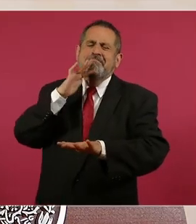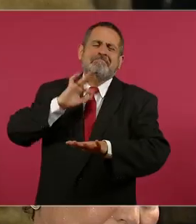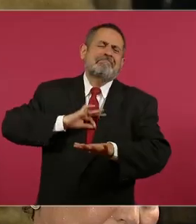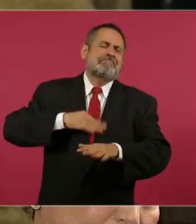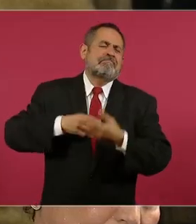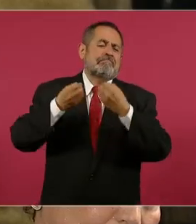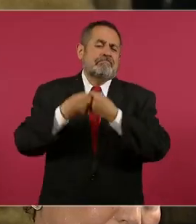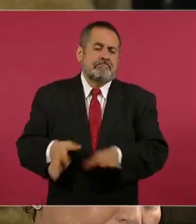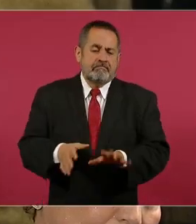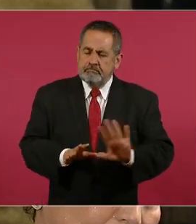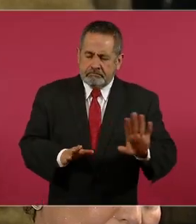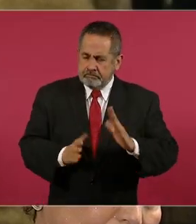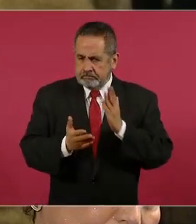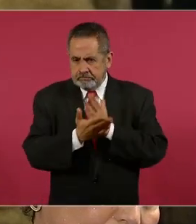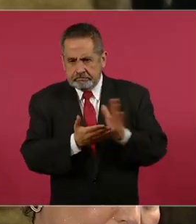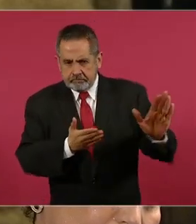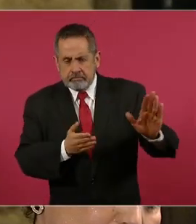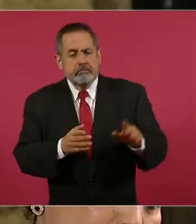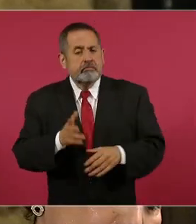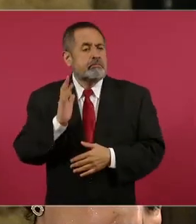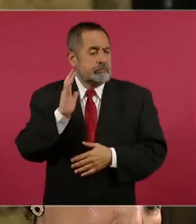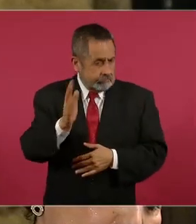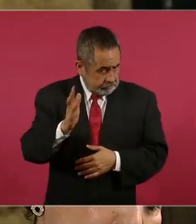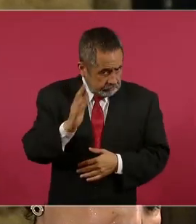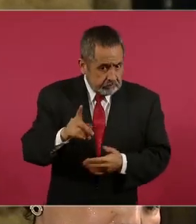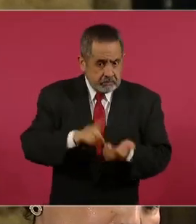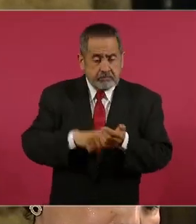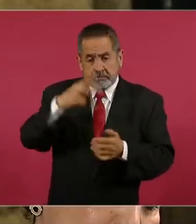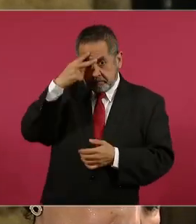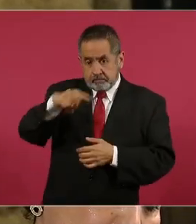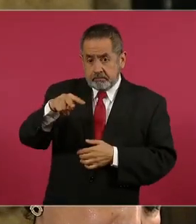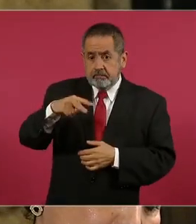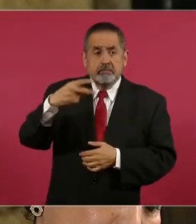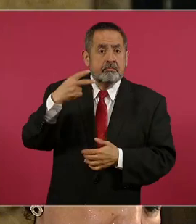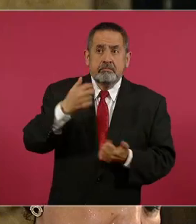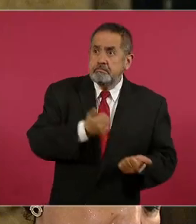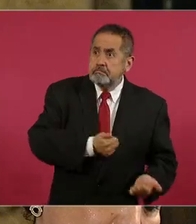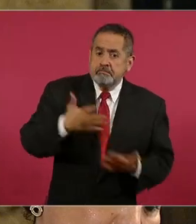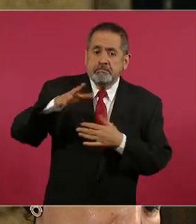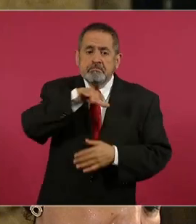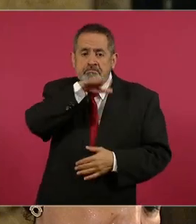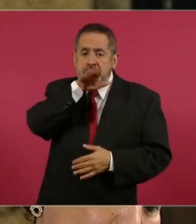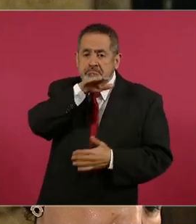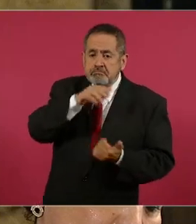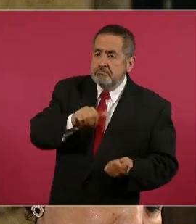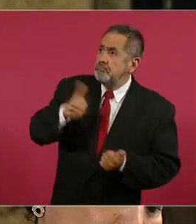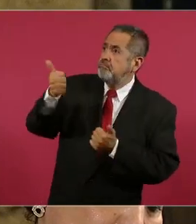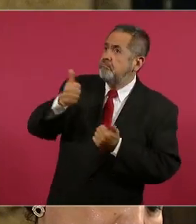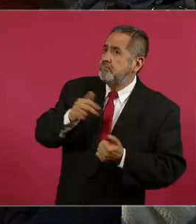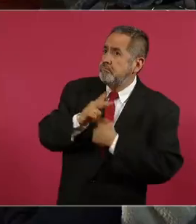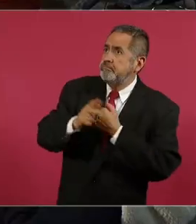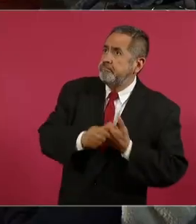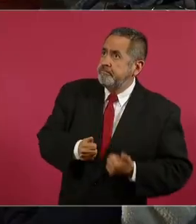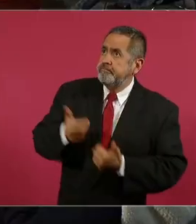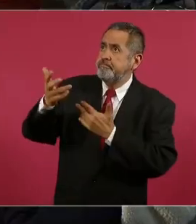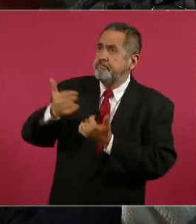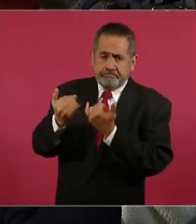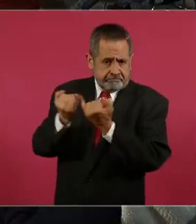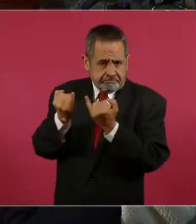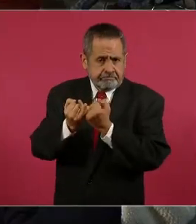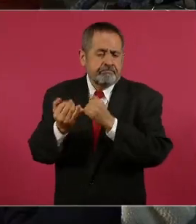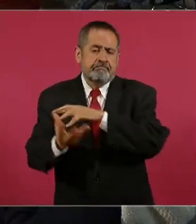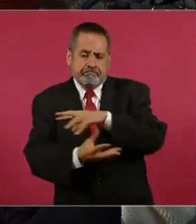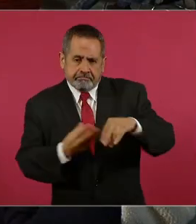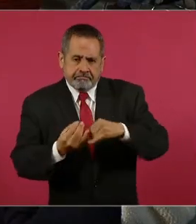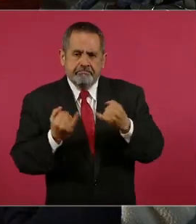pues se pudiera evitar. Eso ya se hace con el mango que México exporta a otros países, incluso a Estados Unidos. Entonces, preguntarle,